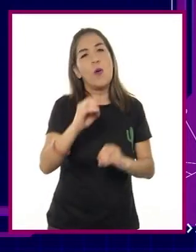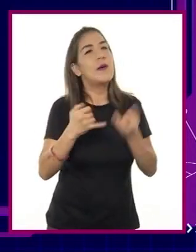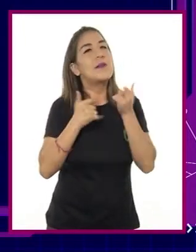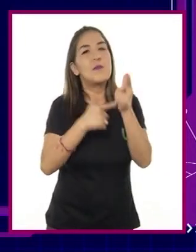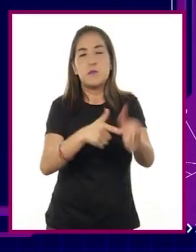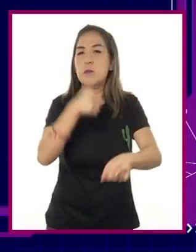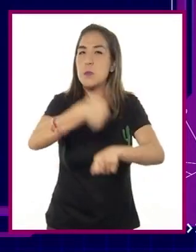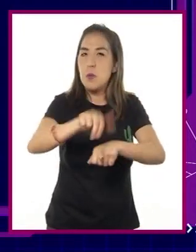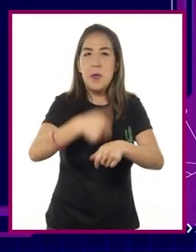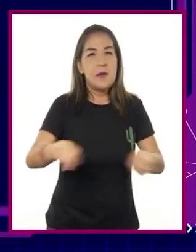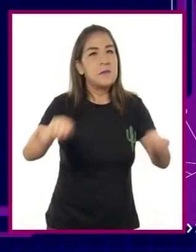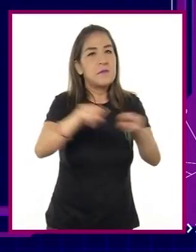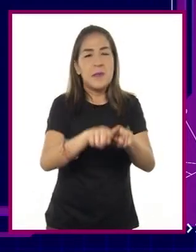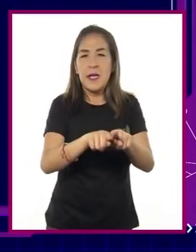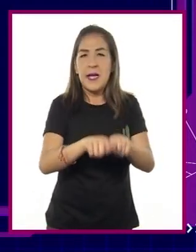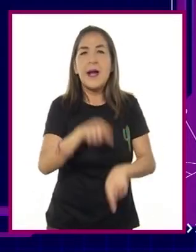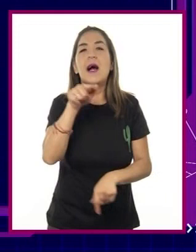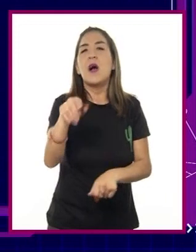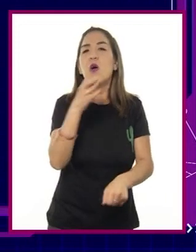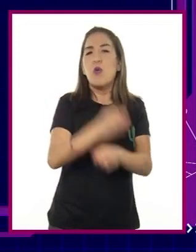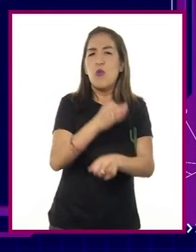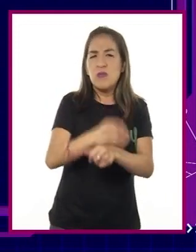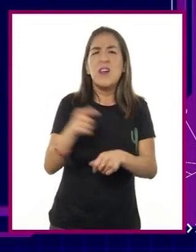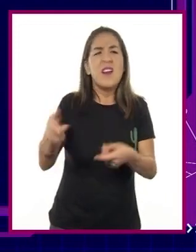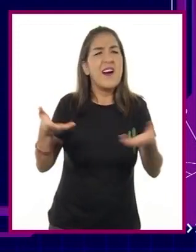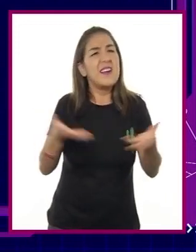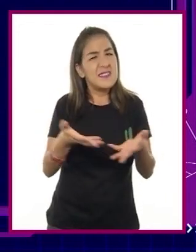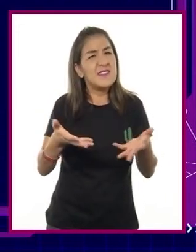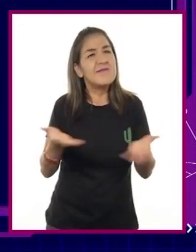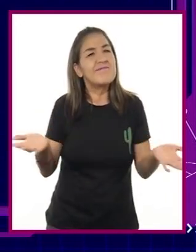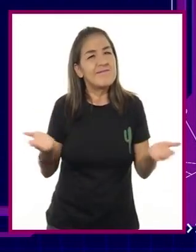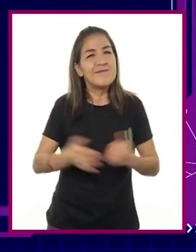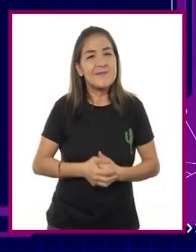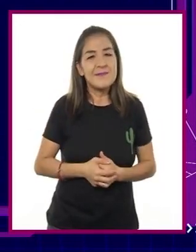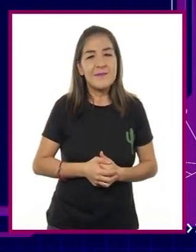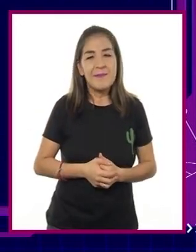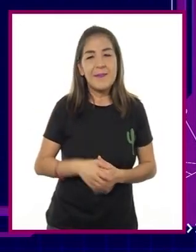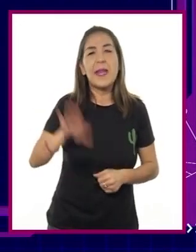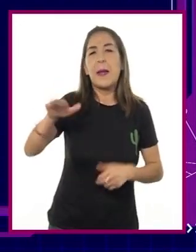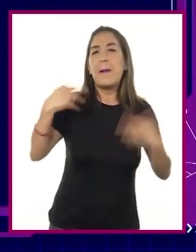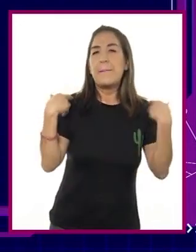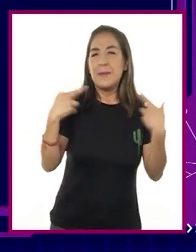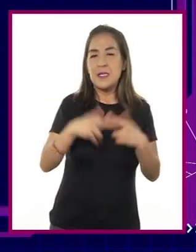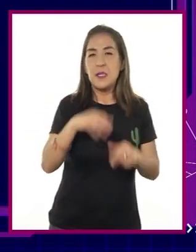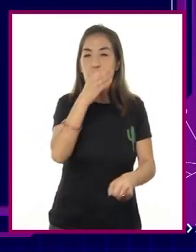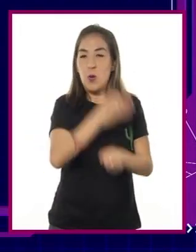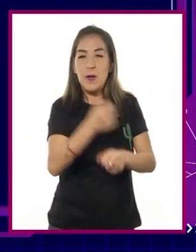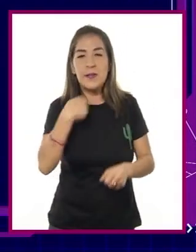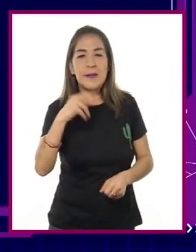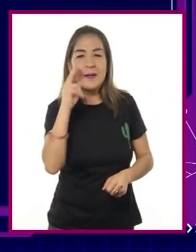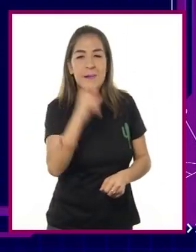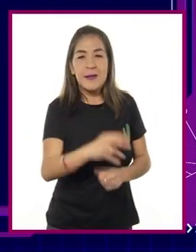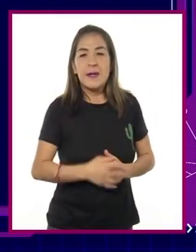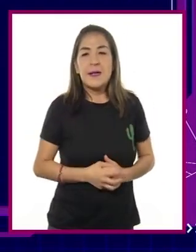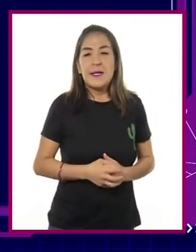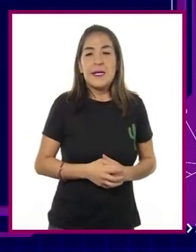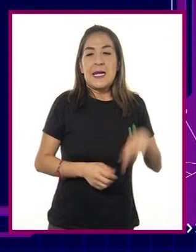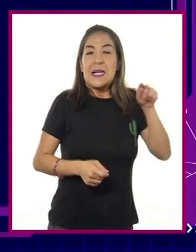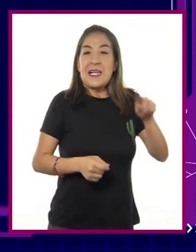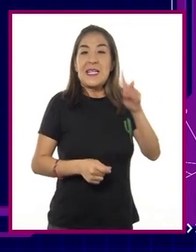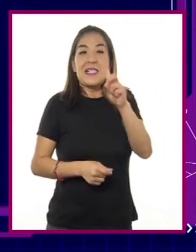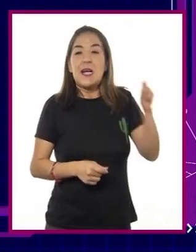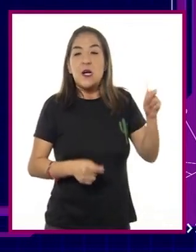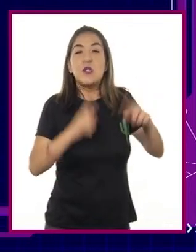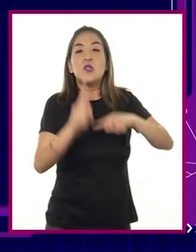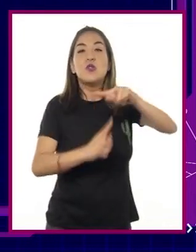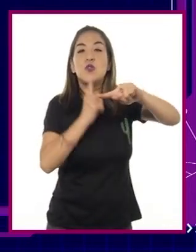constantes. ¿Recuerdan qué tenemos que hacer para que esto suceda? Maestra, si me permite, como del lado derecho